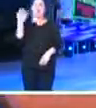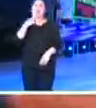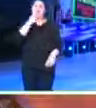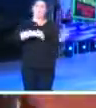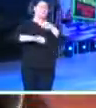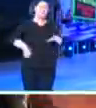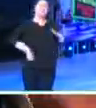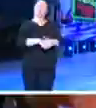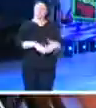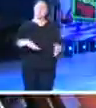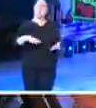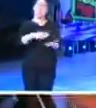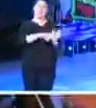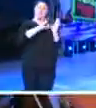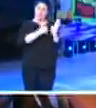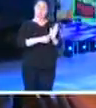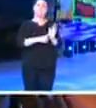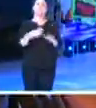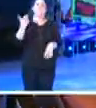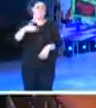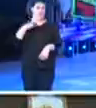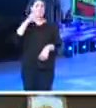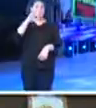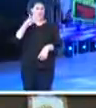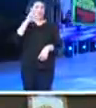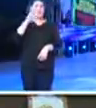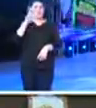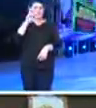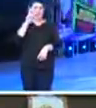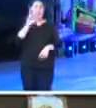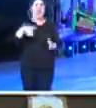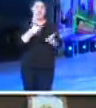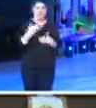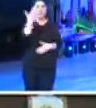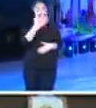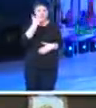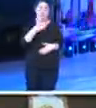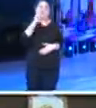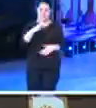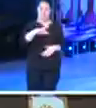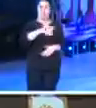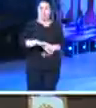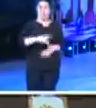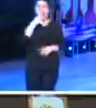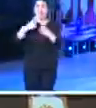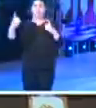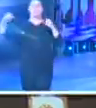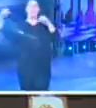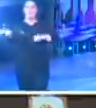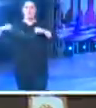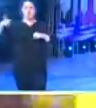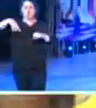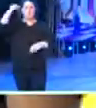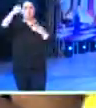verás, ya verás, hasta en el cole lo verás. Hay mayores que no piensan